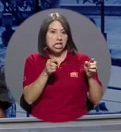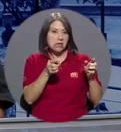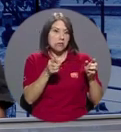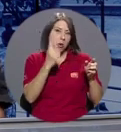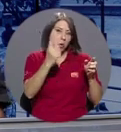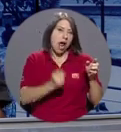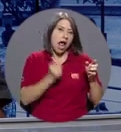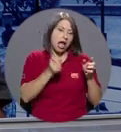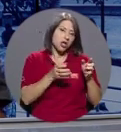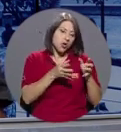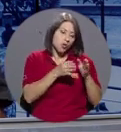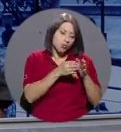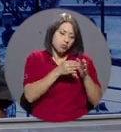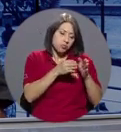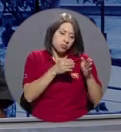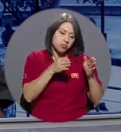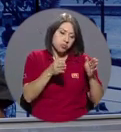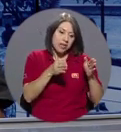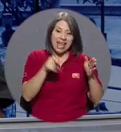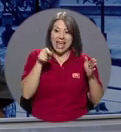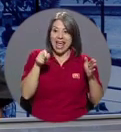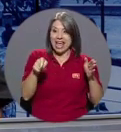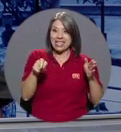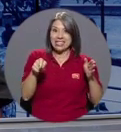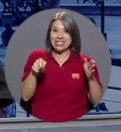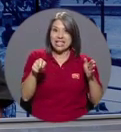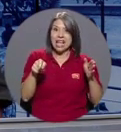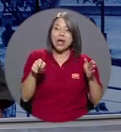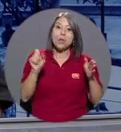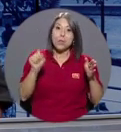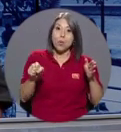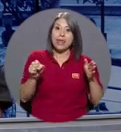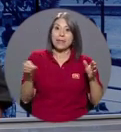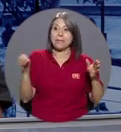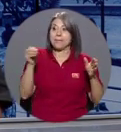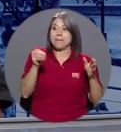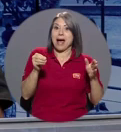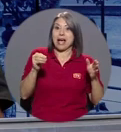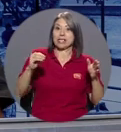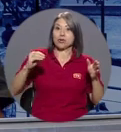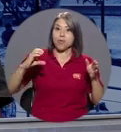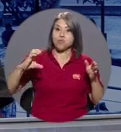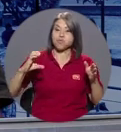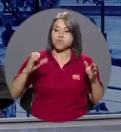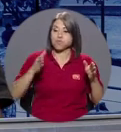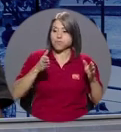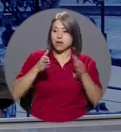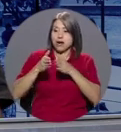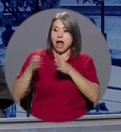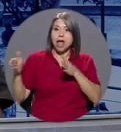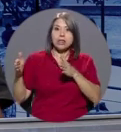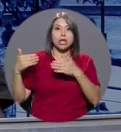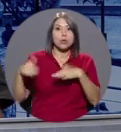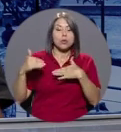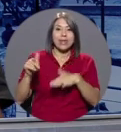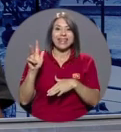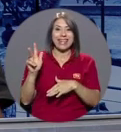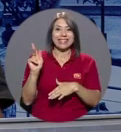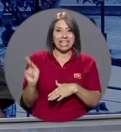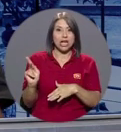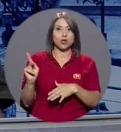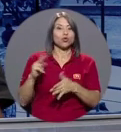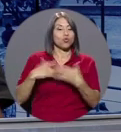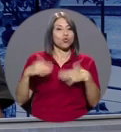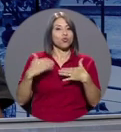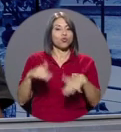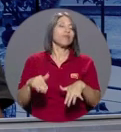450 gramos, 400 gramos en un año de cultivo, esta especie te puede crecer hasta 3 kilos, lo cual representa un gran potencial. Sí, claro. Y en